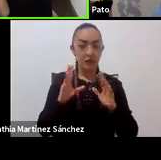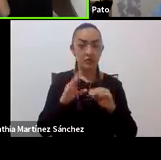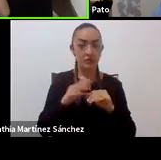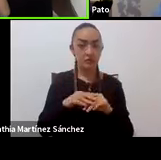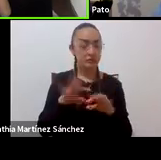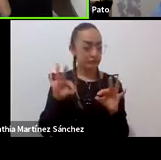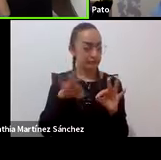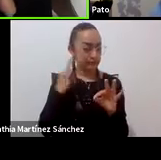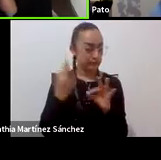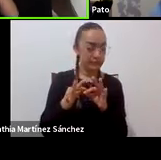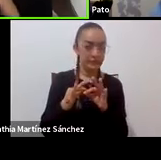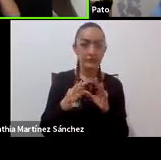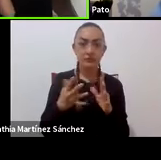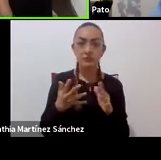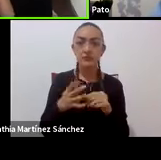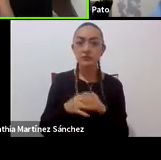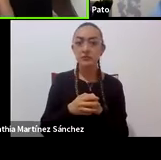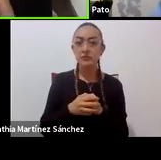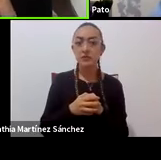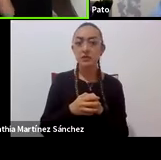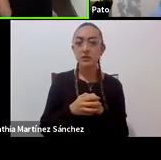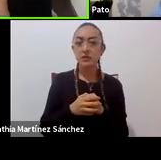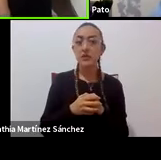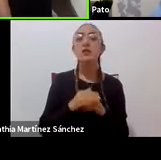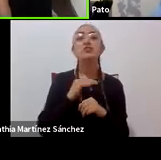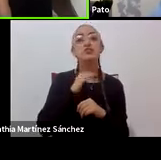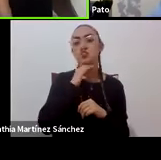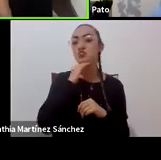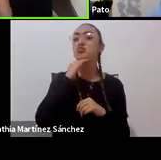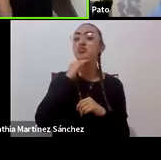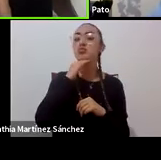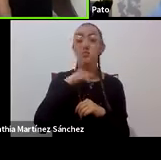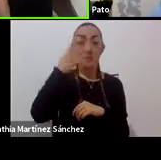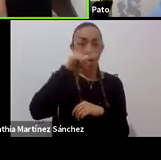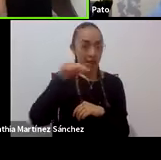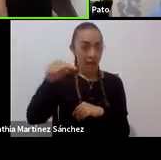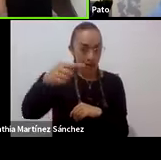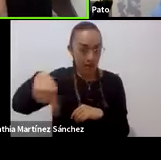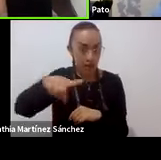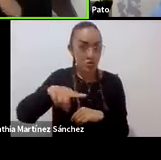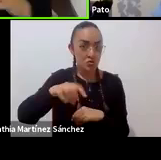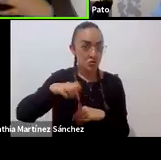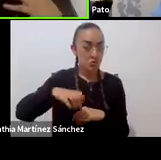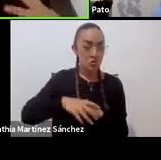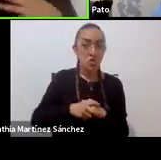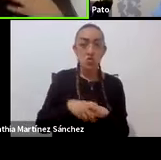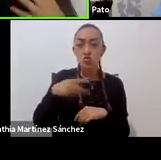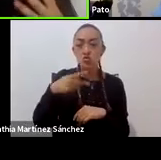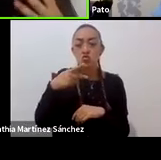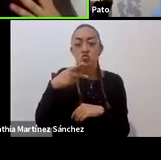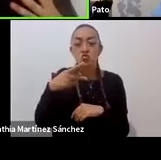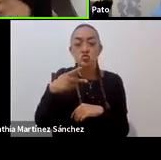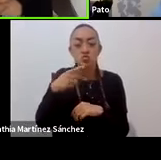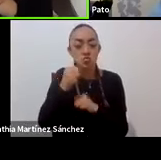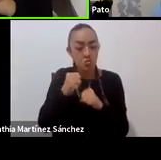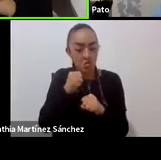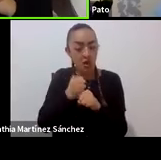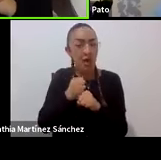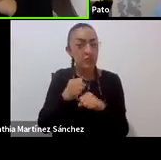puntuales y muy, muy, muy dignas de la edad. O sea, no con lenguaje político y como el que estamos teniendo